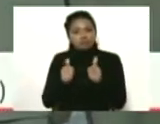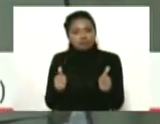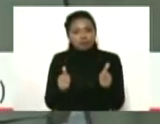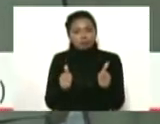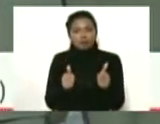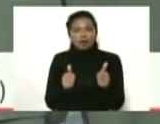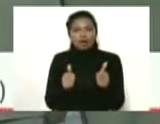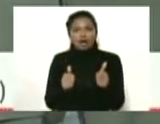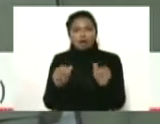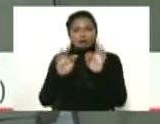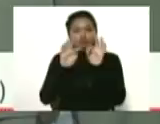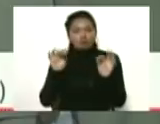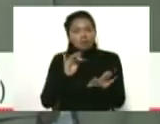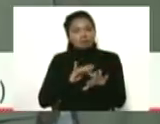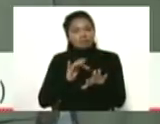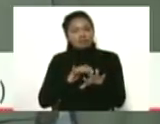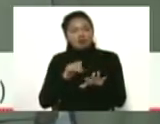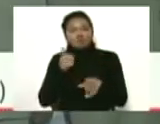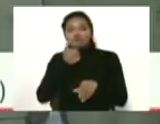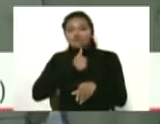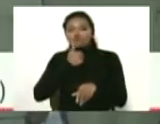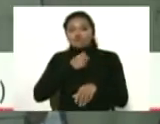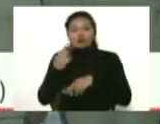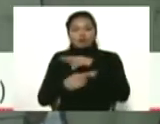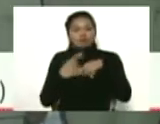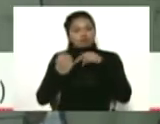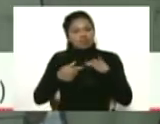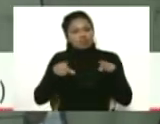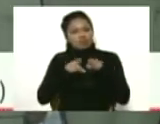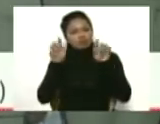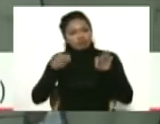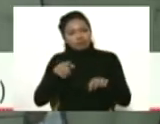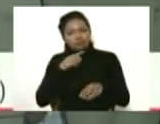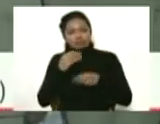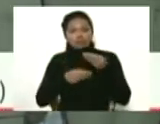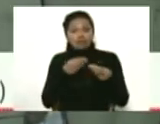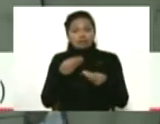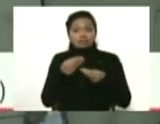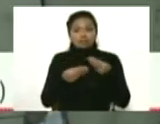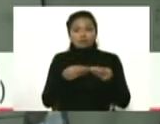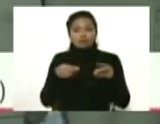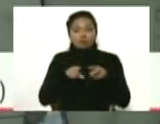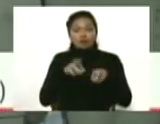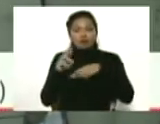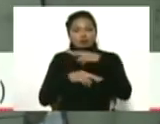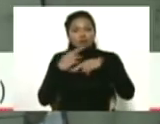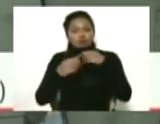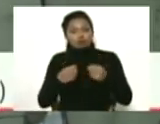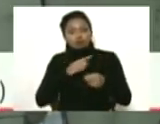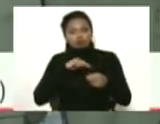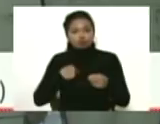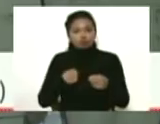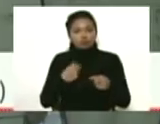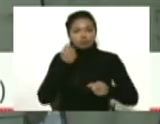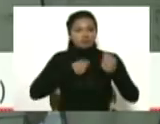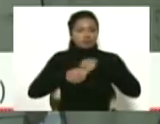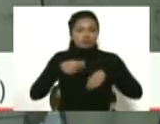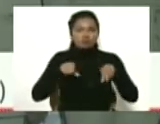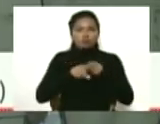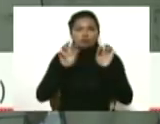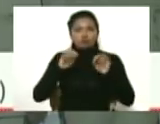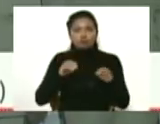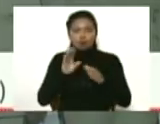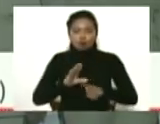de método táctico de resistencia revolucionaria hecho y creado en revolución, nosotros seguimos defendiendo